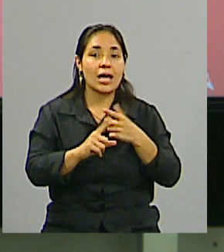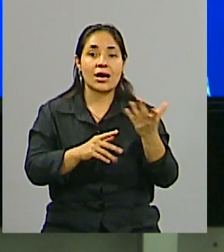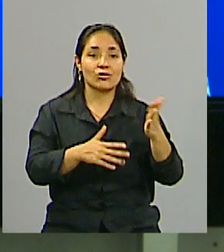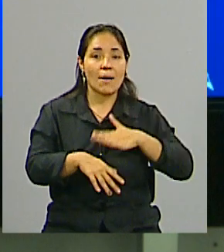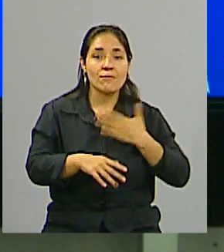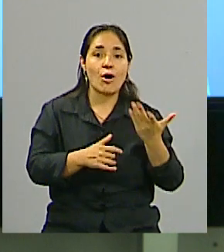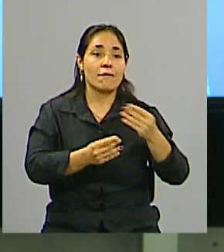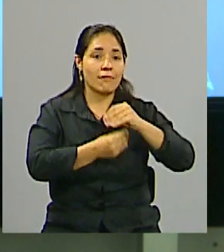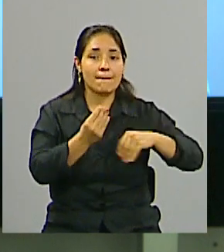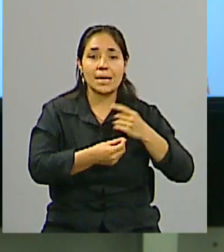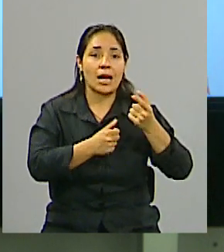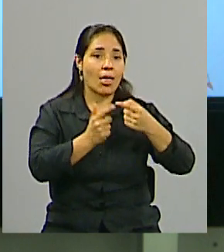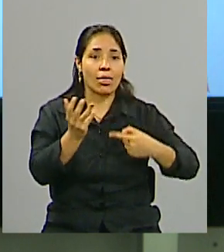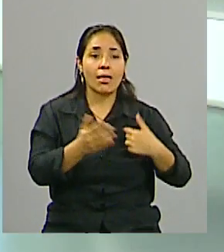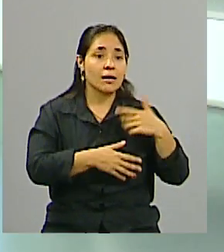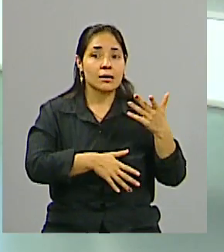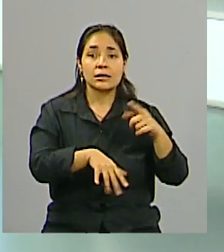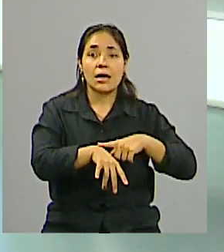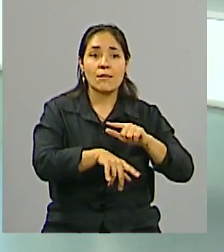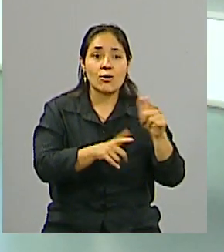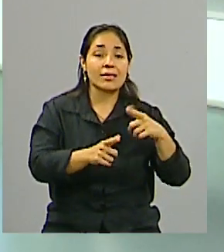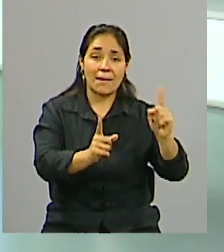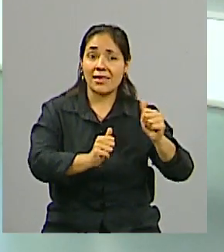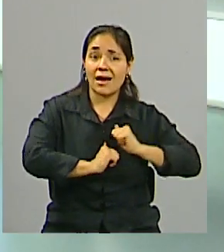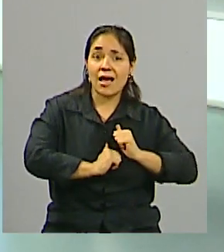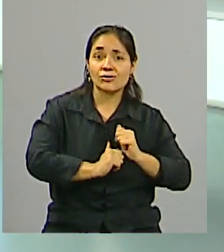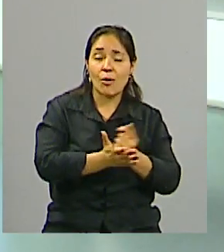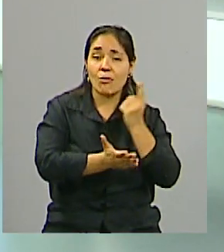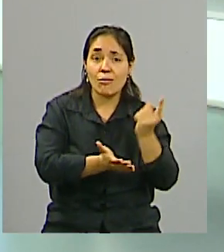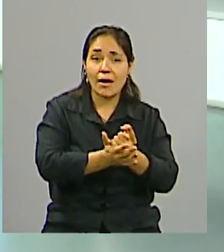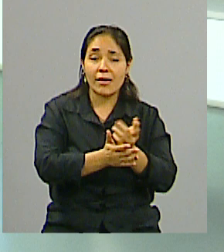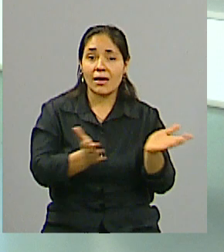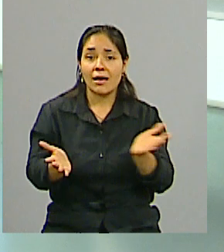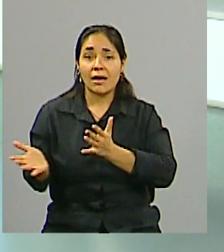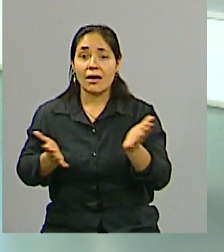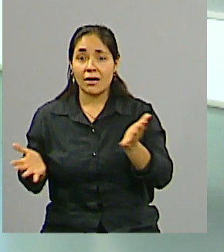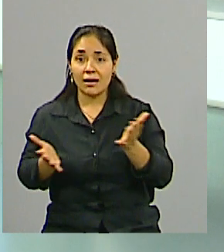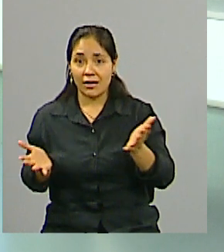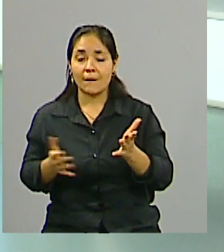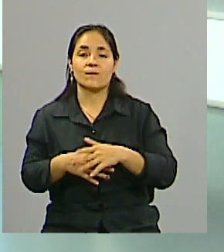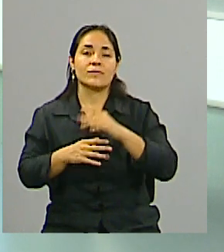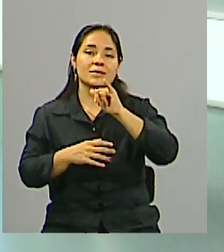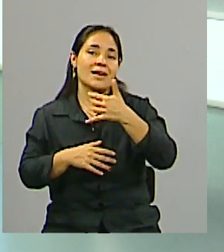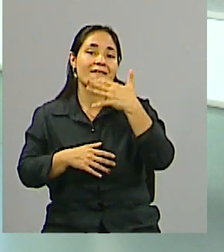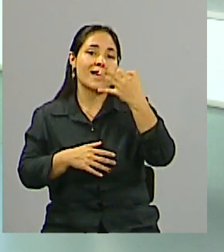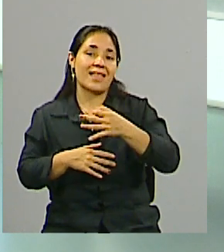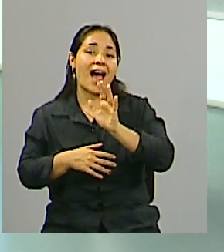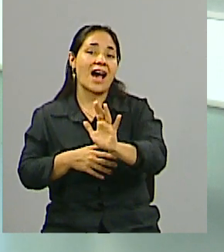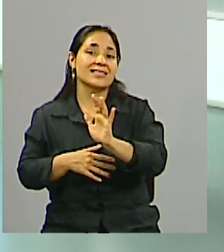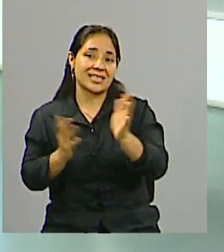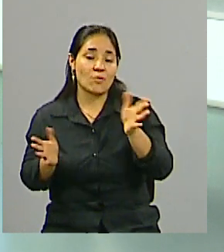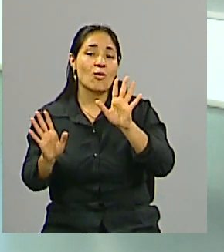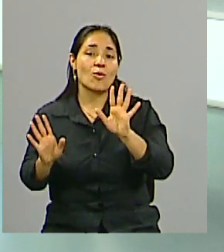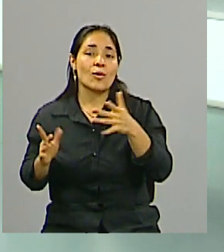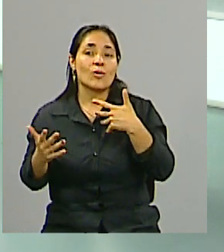afectiva, familiar y el ocio mismo. Y nos resta poco, ¿no? Hoy digo, si tenemos que hablar de la realidad de los argentinos y argentinas, nos resta poco. Porque